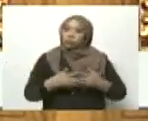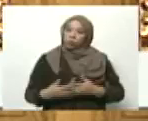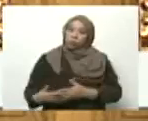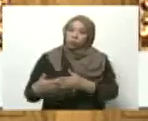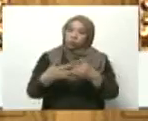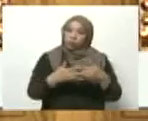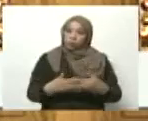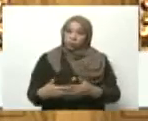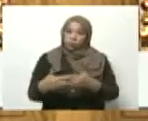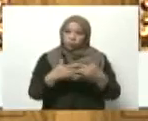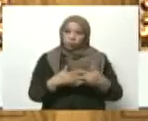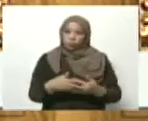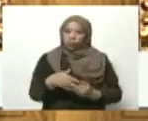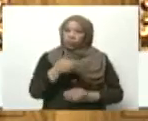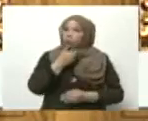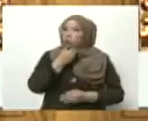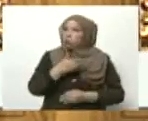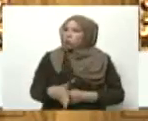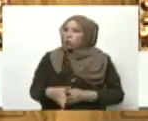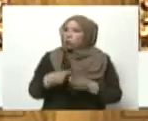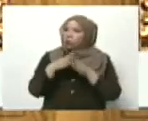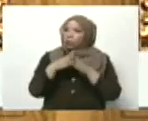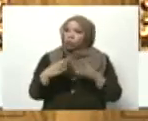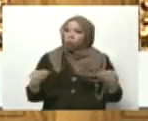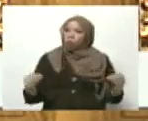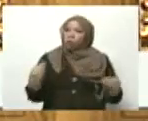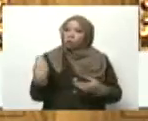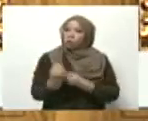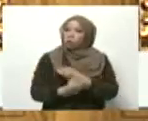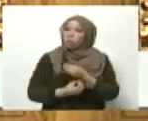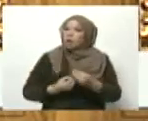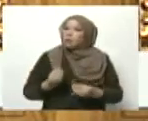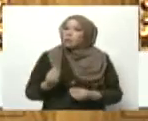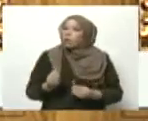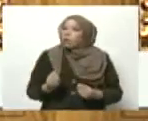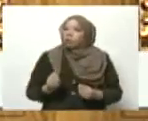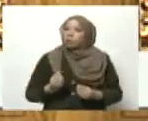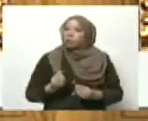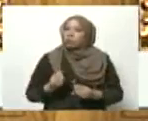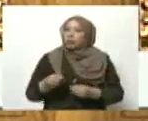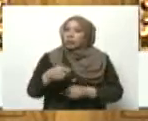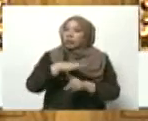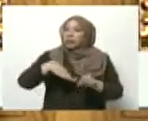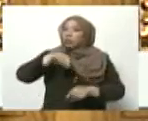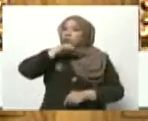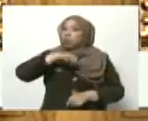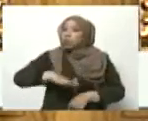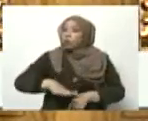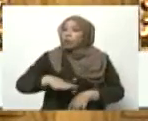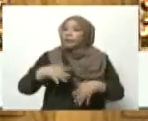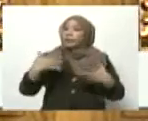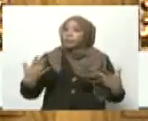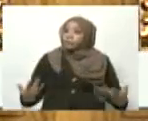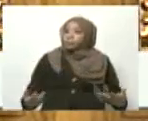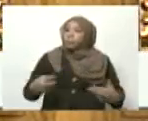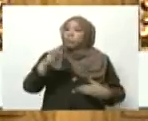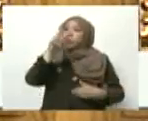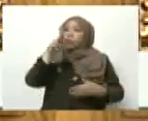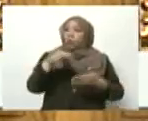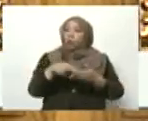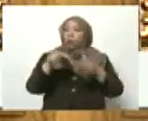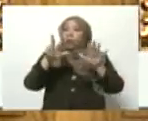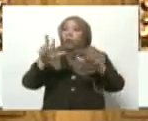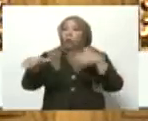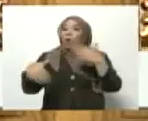cosa increíble, absurda. Todo eso ocurrió, pero el periodo 2018-2022 es